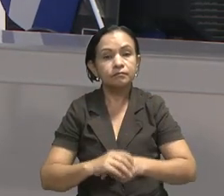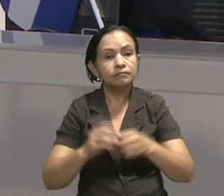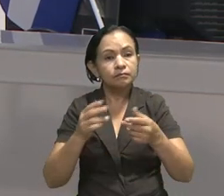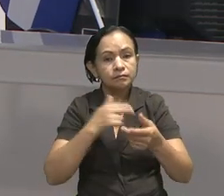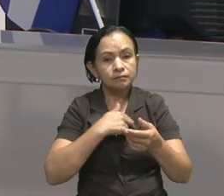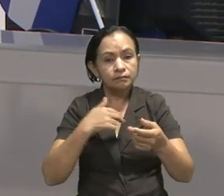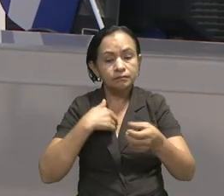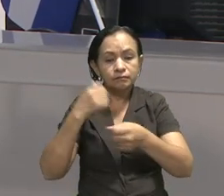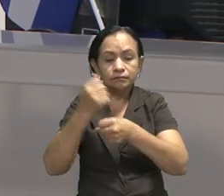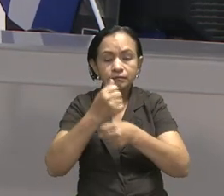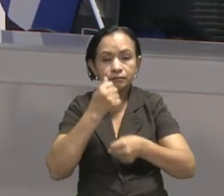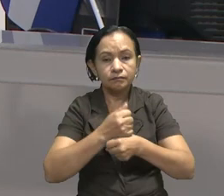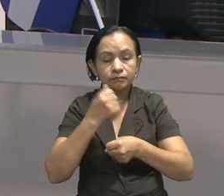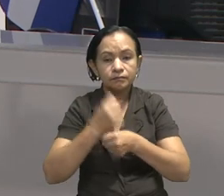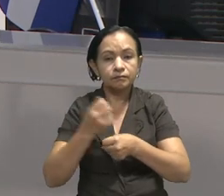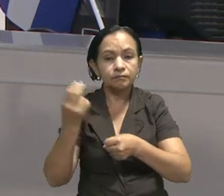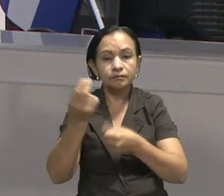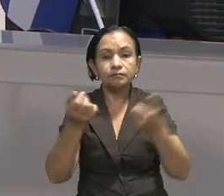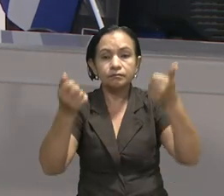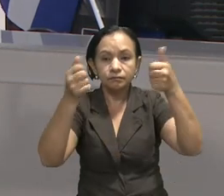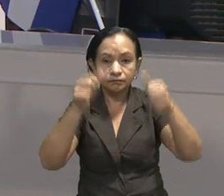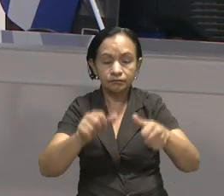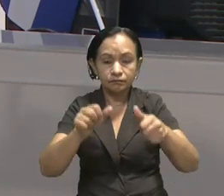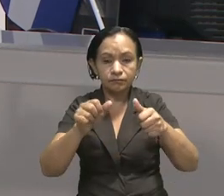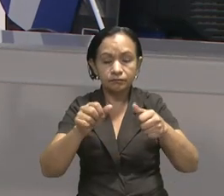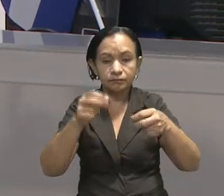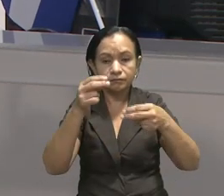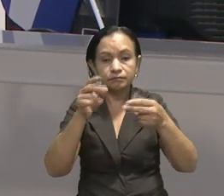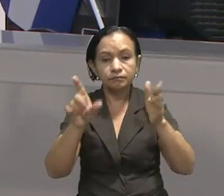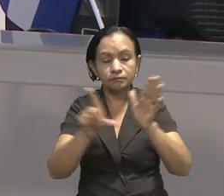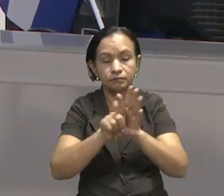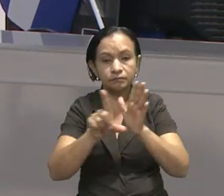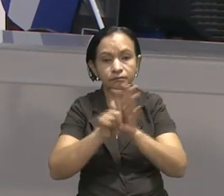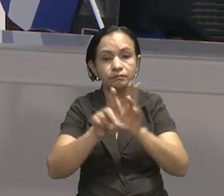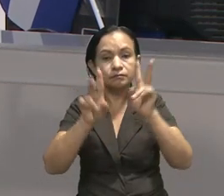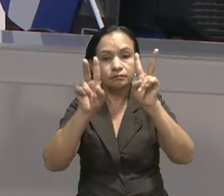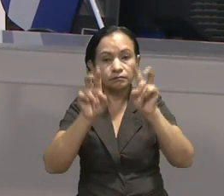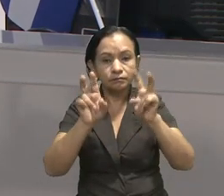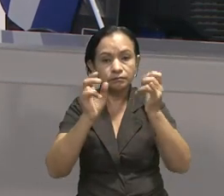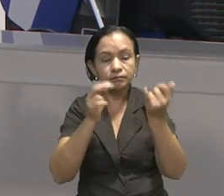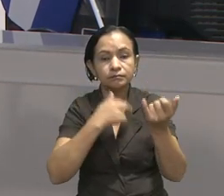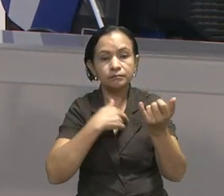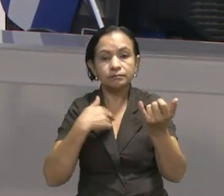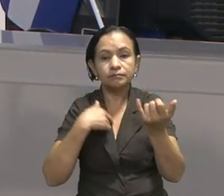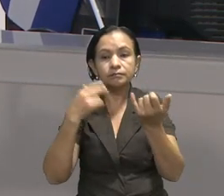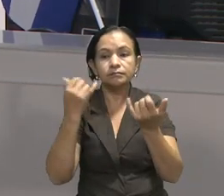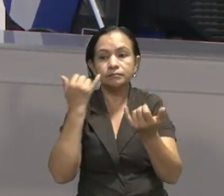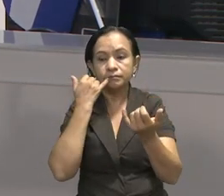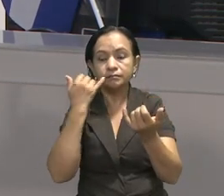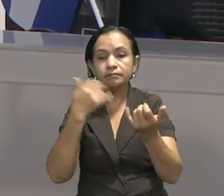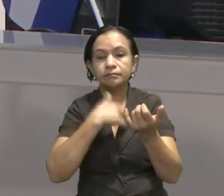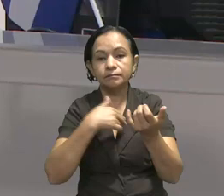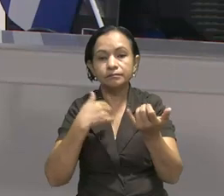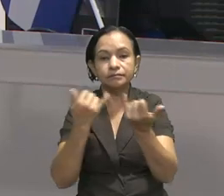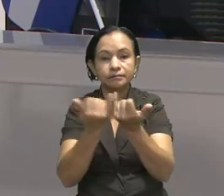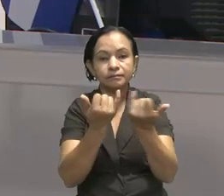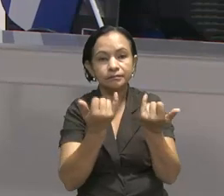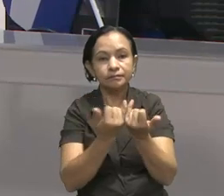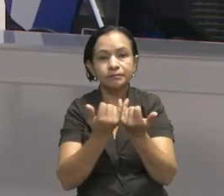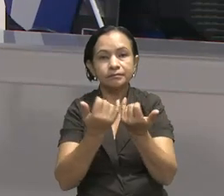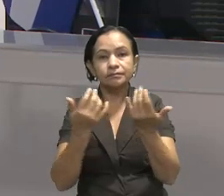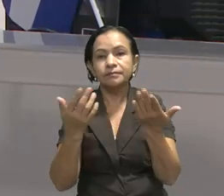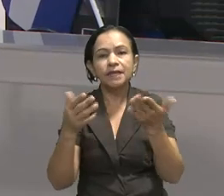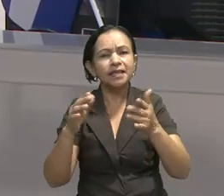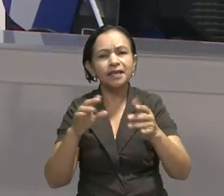el ejercicio de esta función de conformidad con lo indicado en la ley de la materia. Telcor diseñará y promoverá